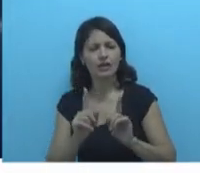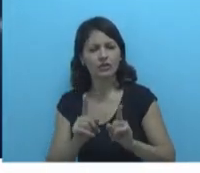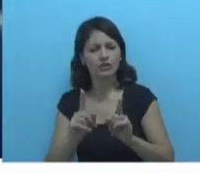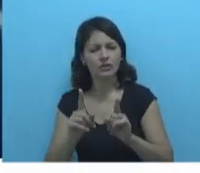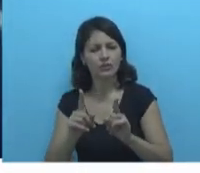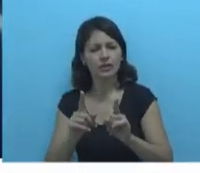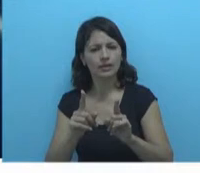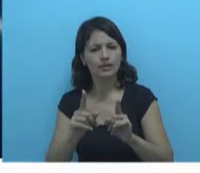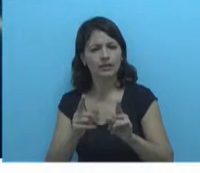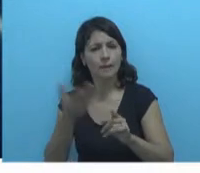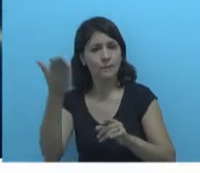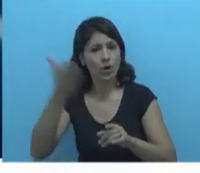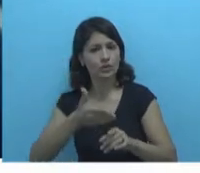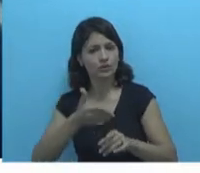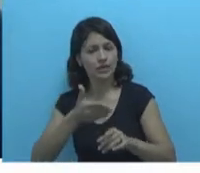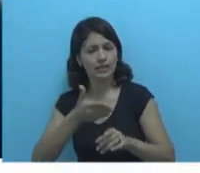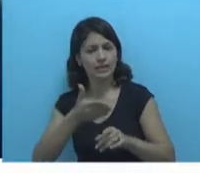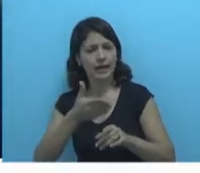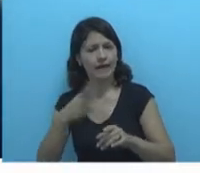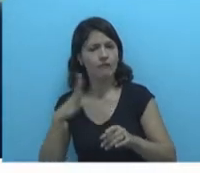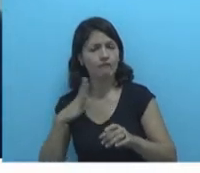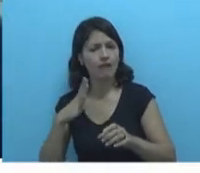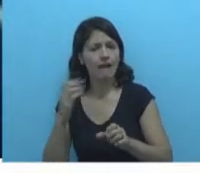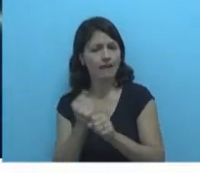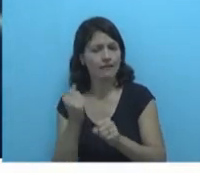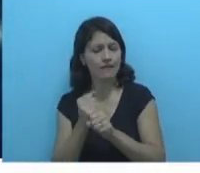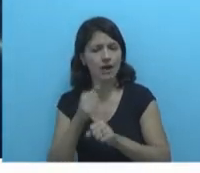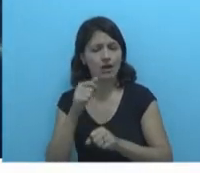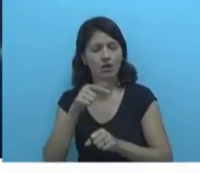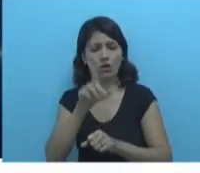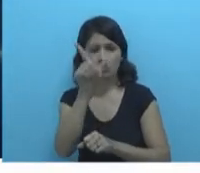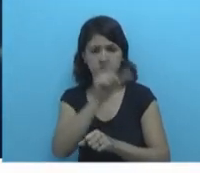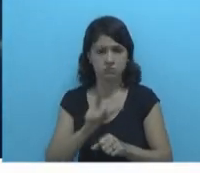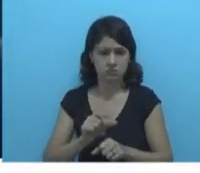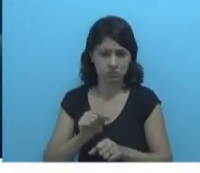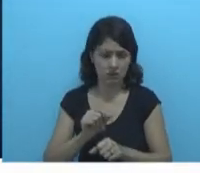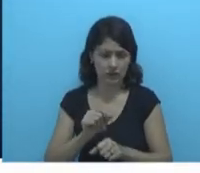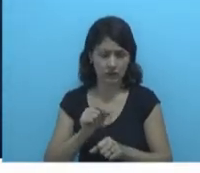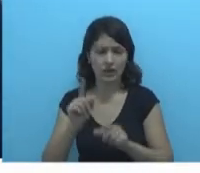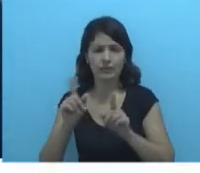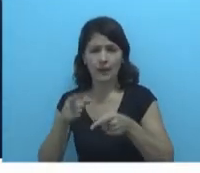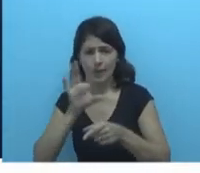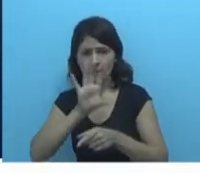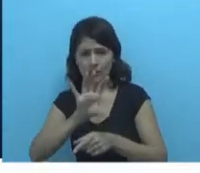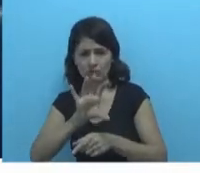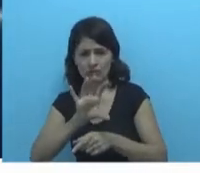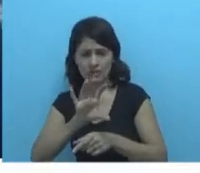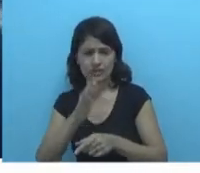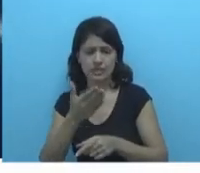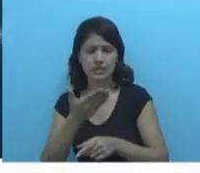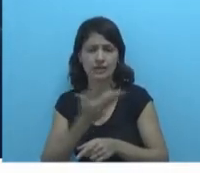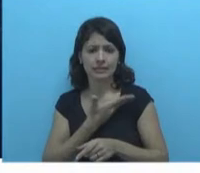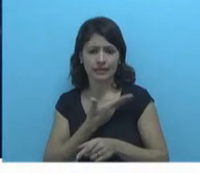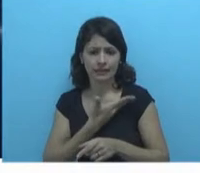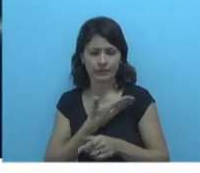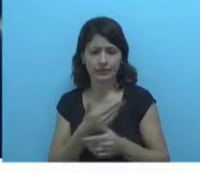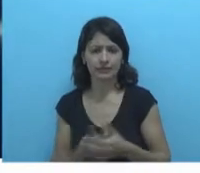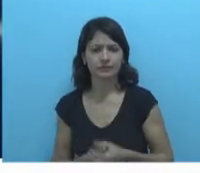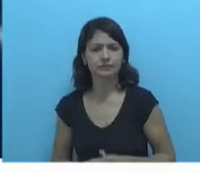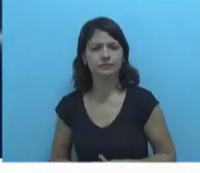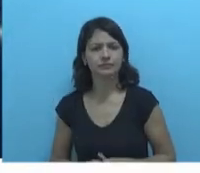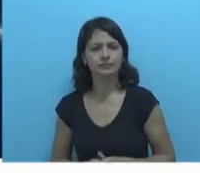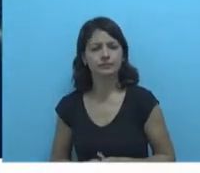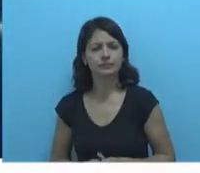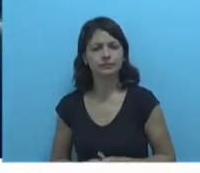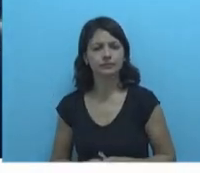índices de desempleo en el territorio nacional y particularmente la situación compleja que atraviesa la provincia.